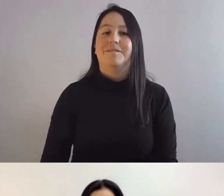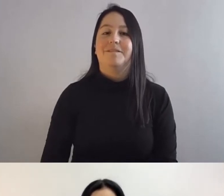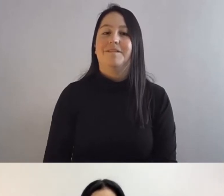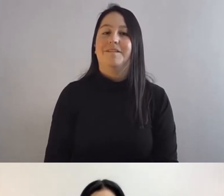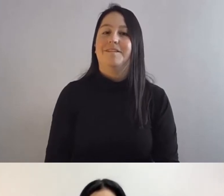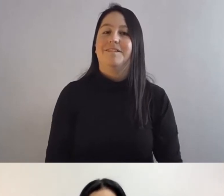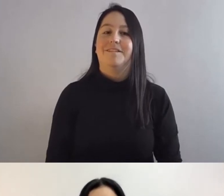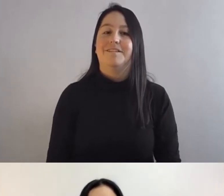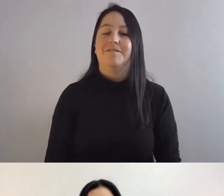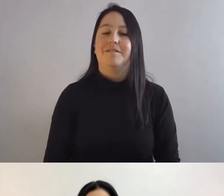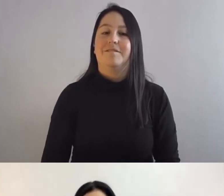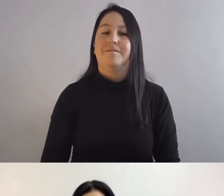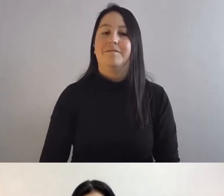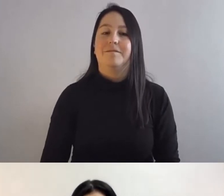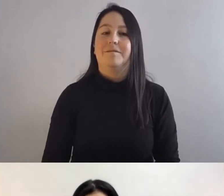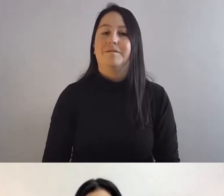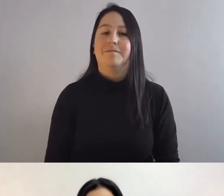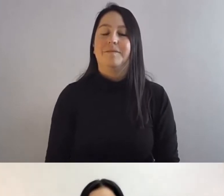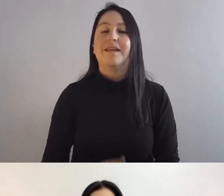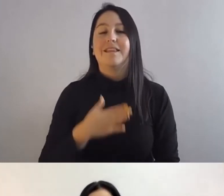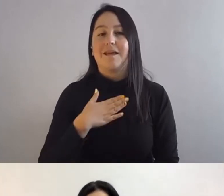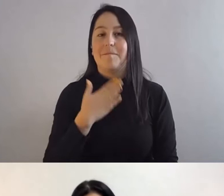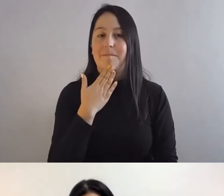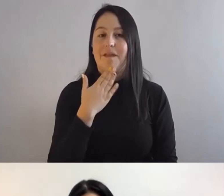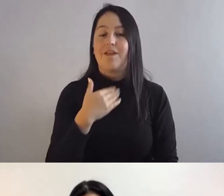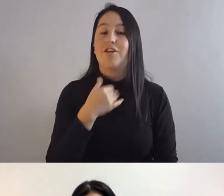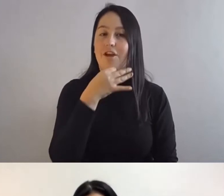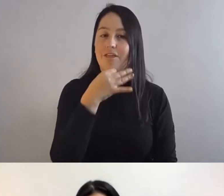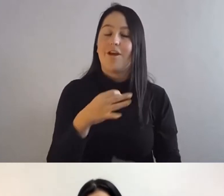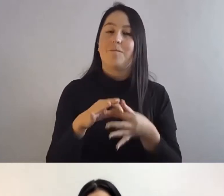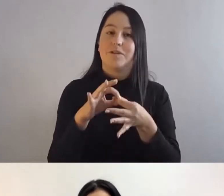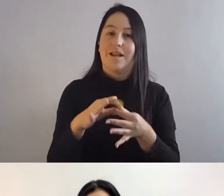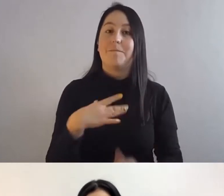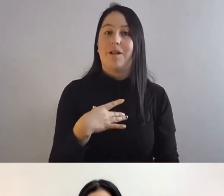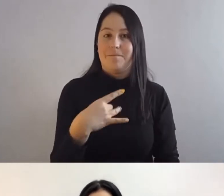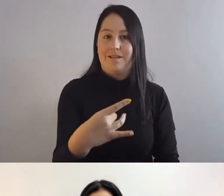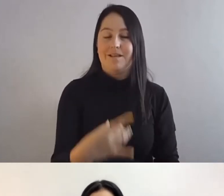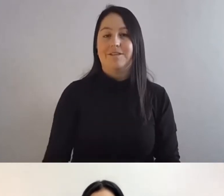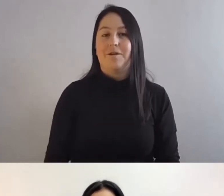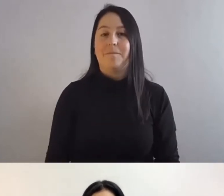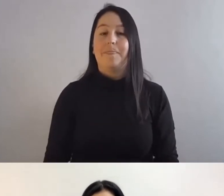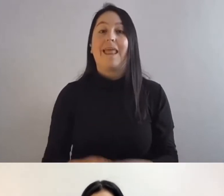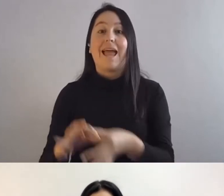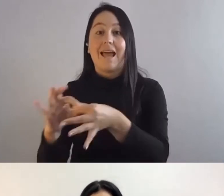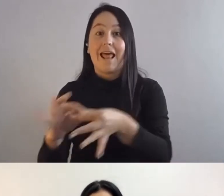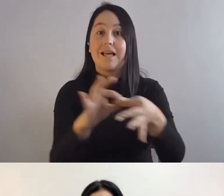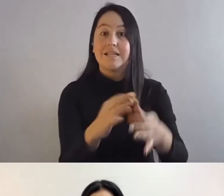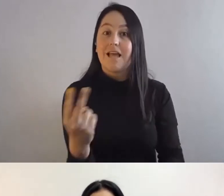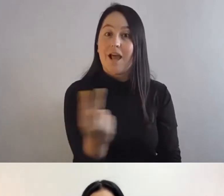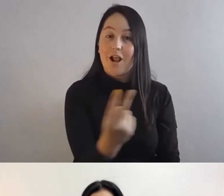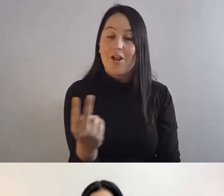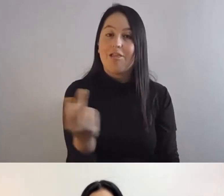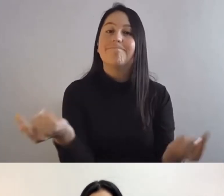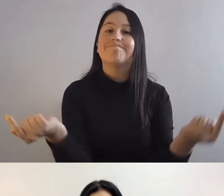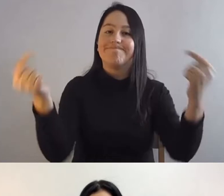Muchas gracias, dice Tomás, y también de mi parte muchas gracias por la invitación. Gracias a ustedes por estar presentes,